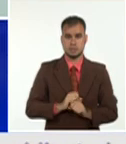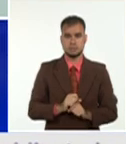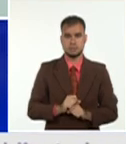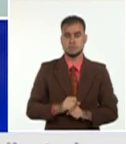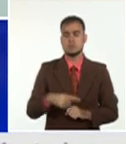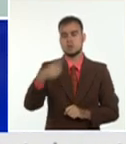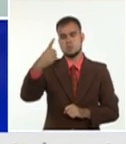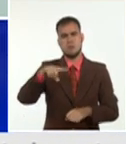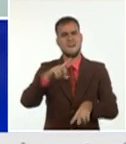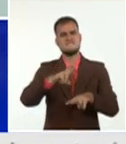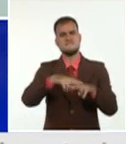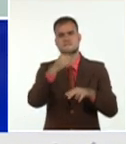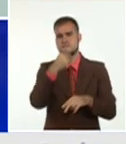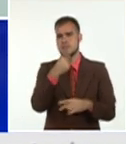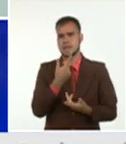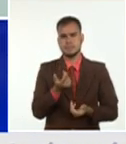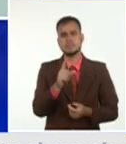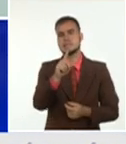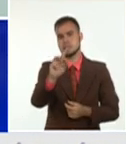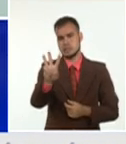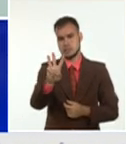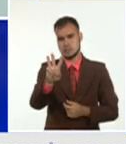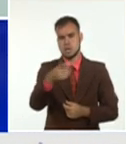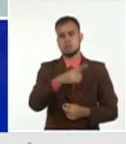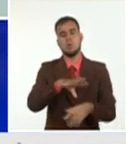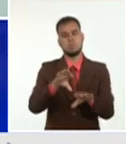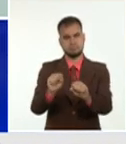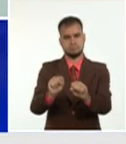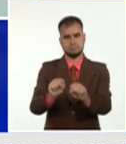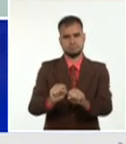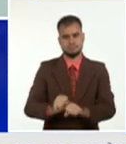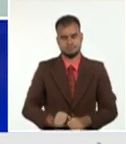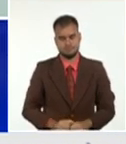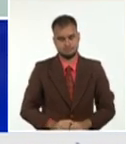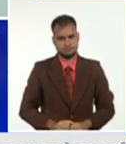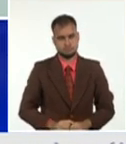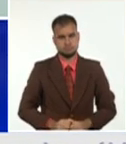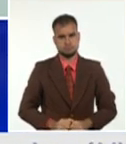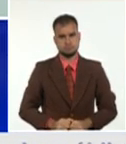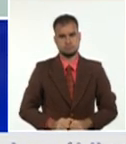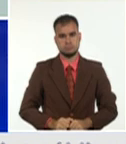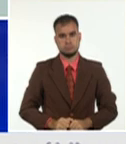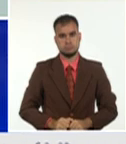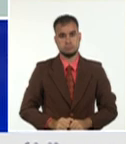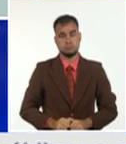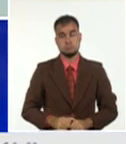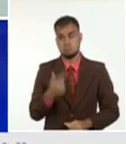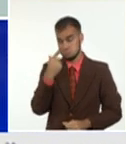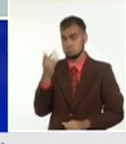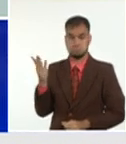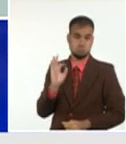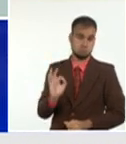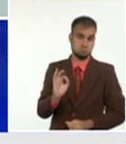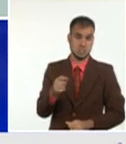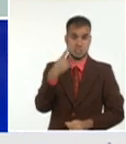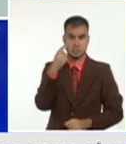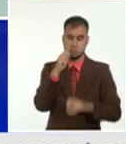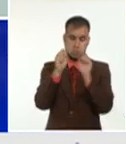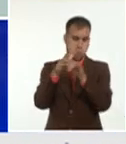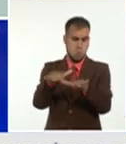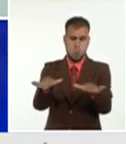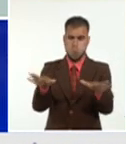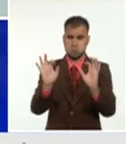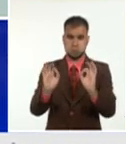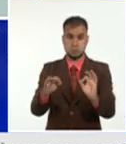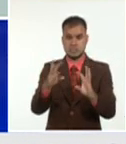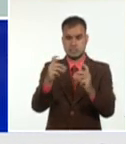con 13 casos en el día de ayer. Realmente disperso, como es característico, pero con unas cifras